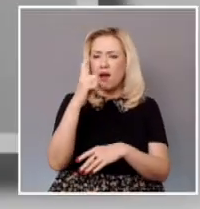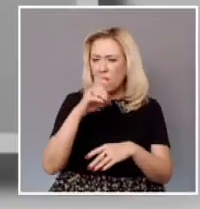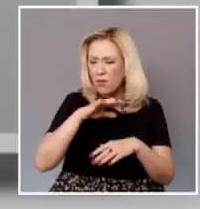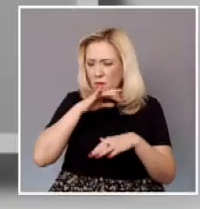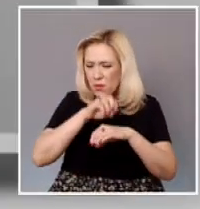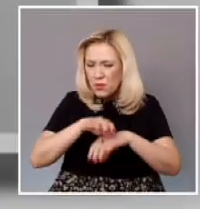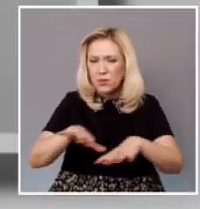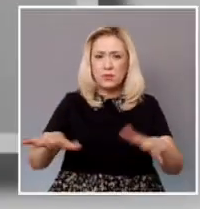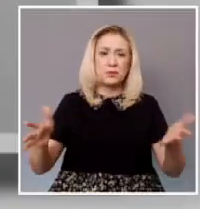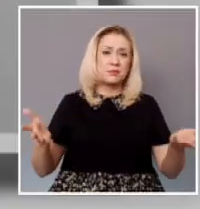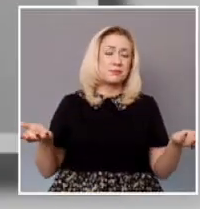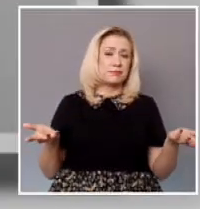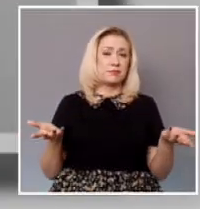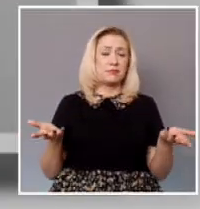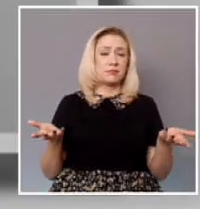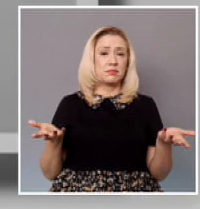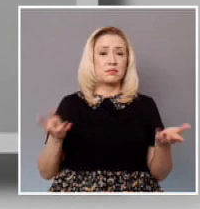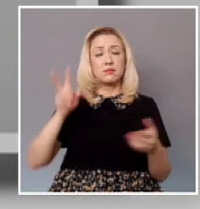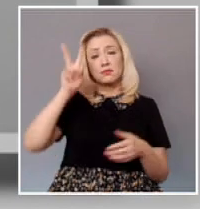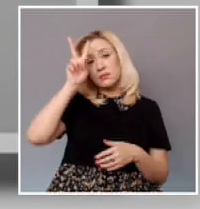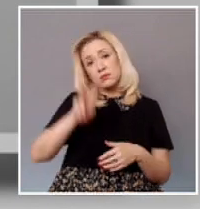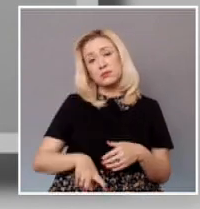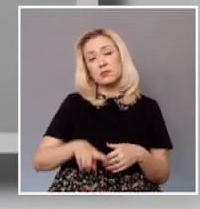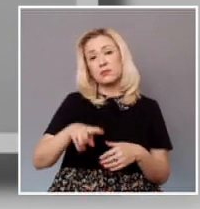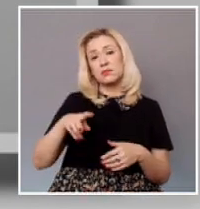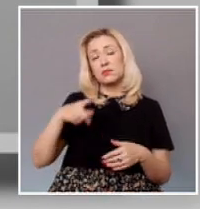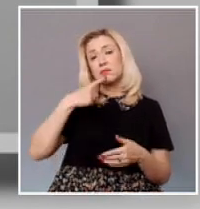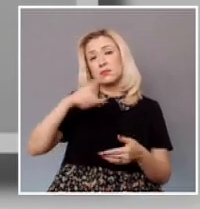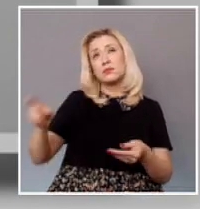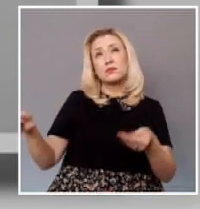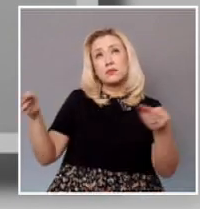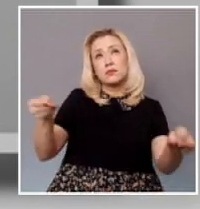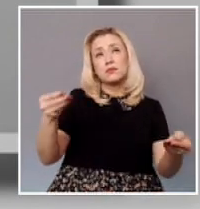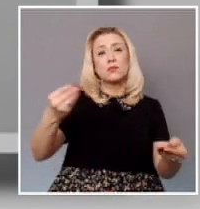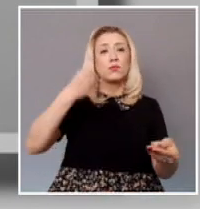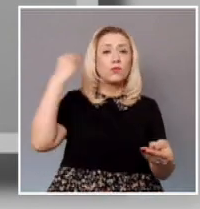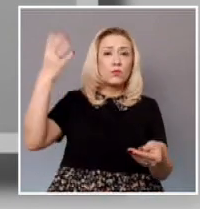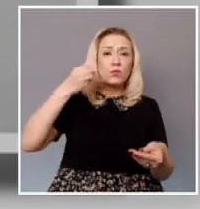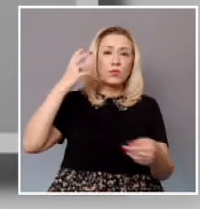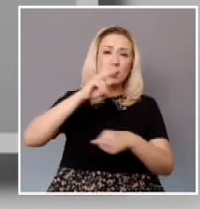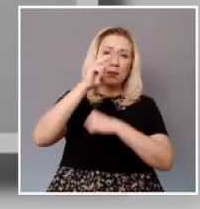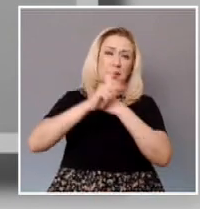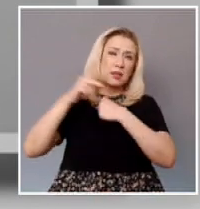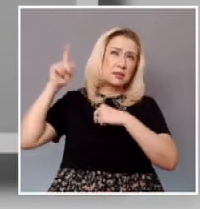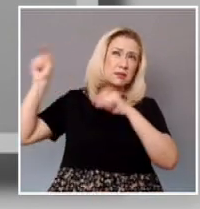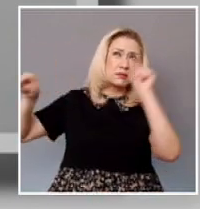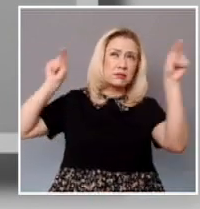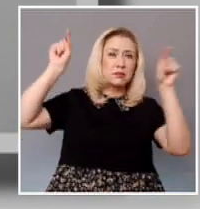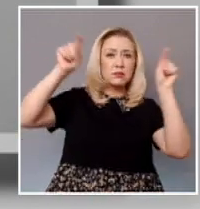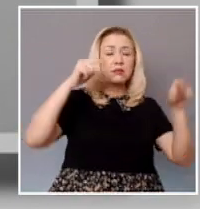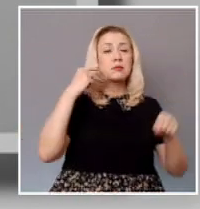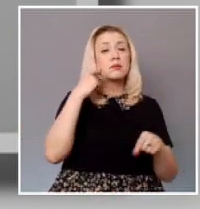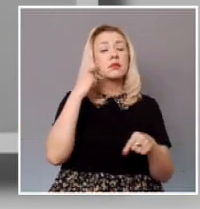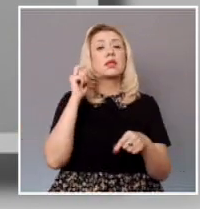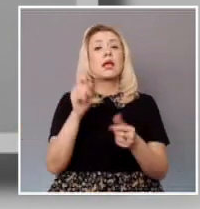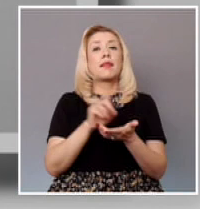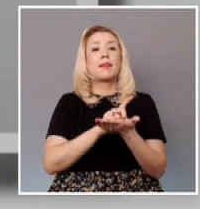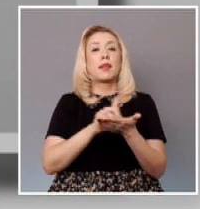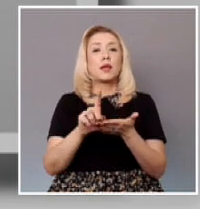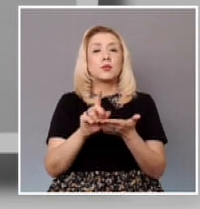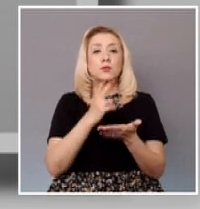Nos dice que los casos presentados en foros domésticos han argumentado que los derechos climáticos surgen de